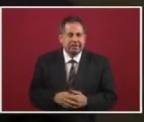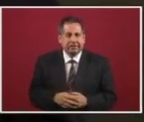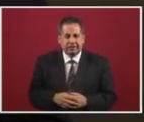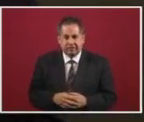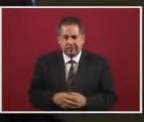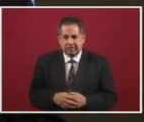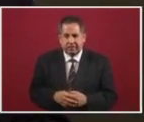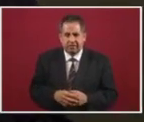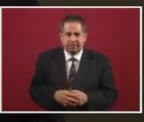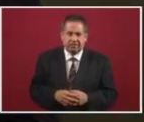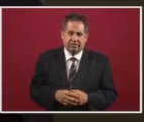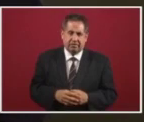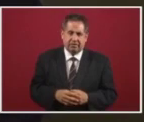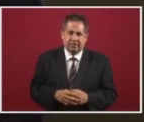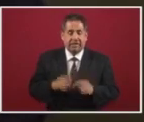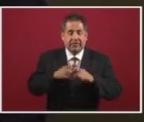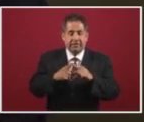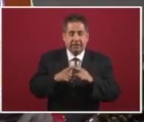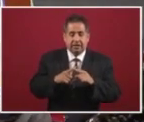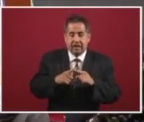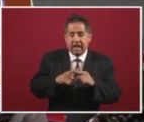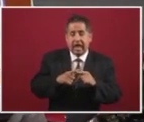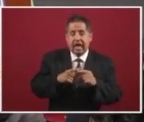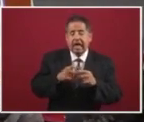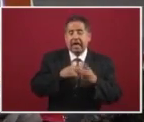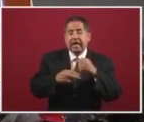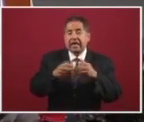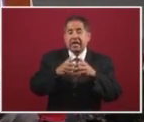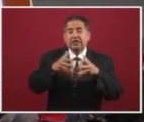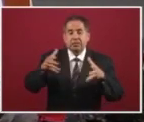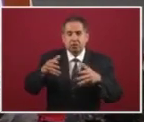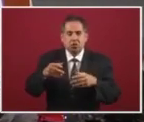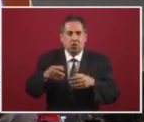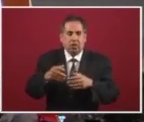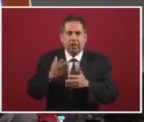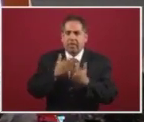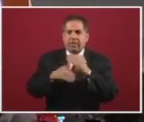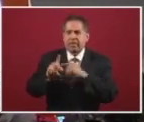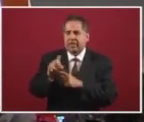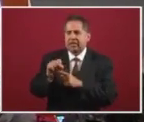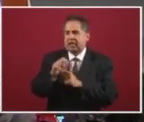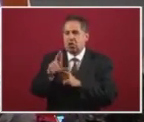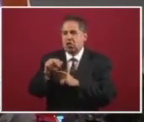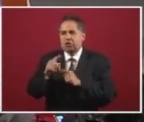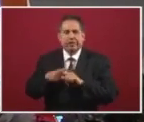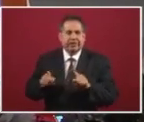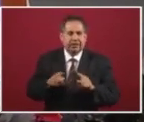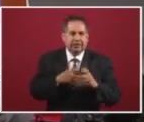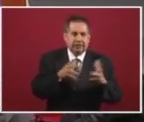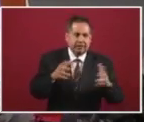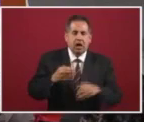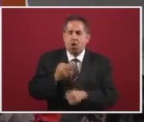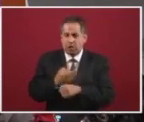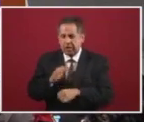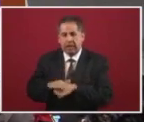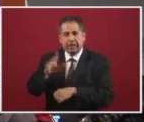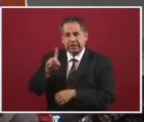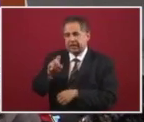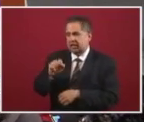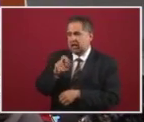crecimiento que desarrollo. Ahora hay más desarrollo.